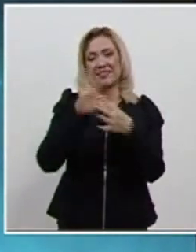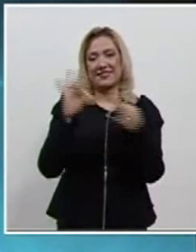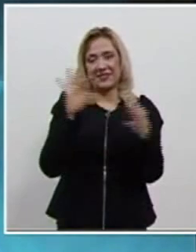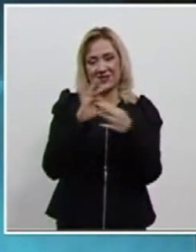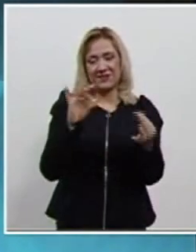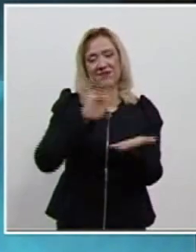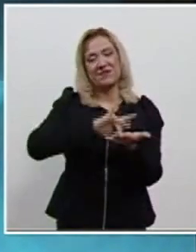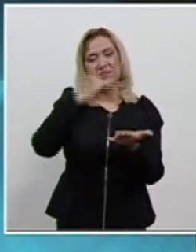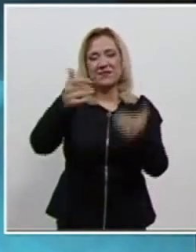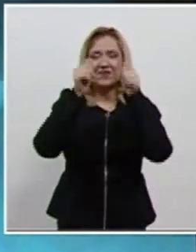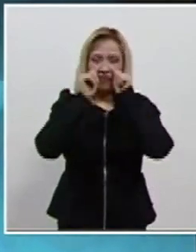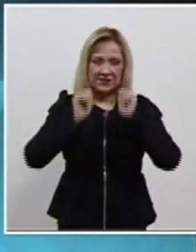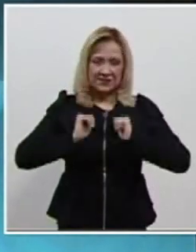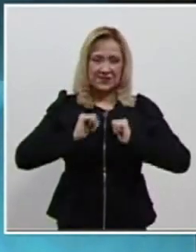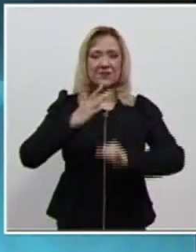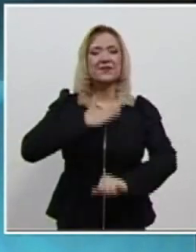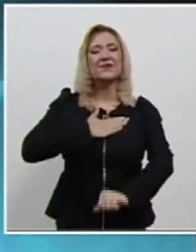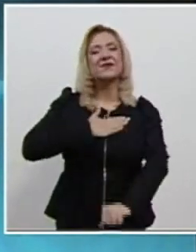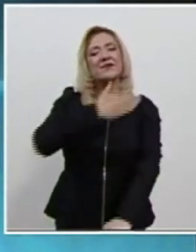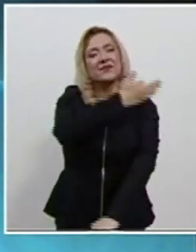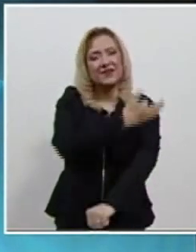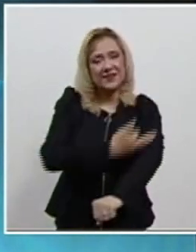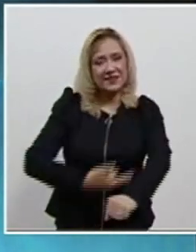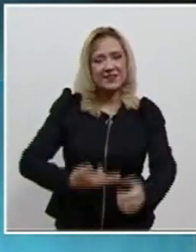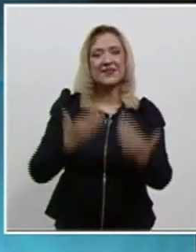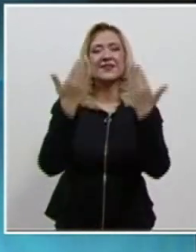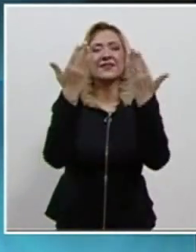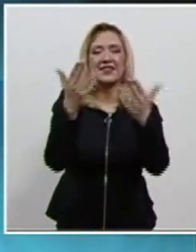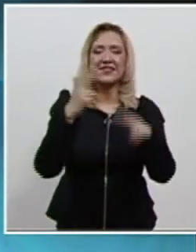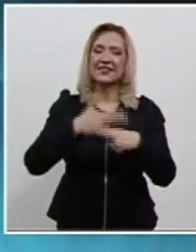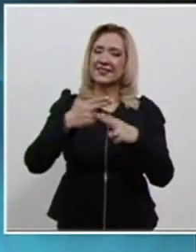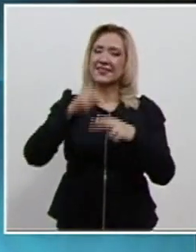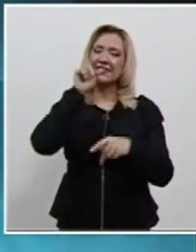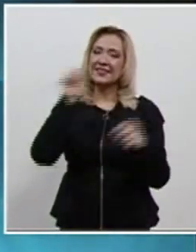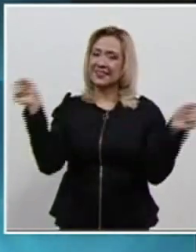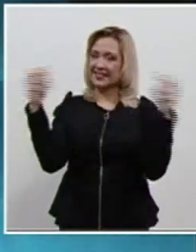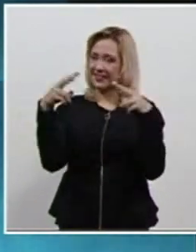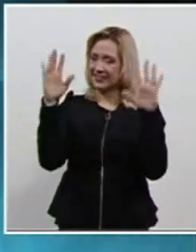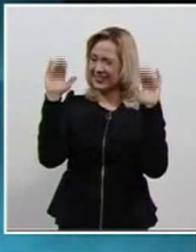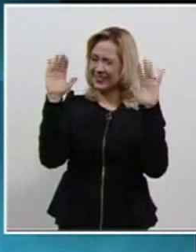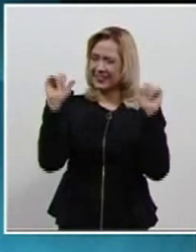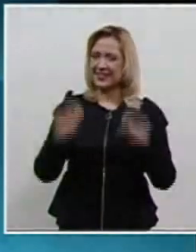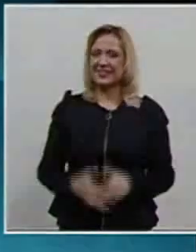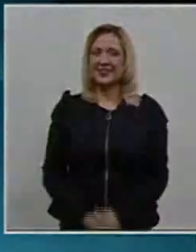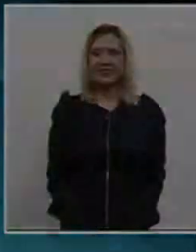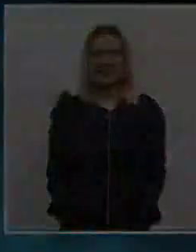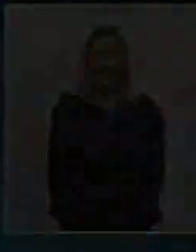Gracias por su atención. Que tenga una excelente tarde. Hasta pronto.